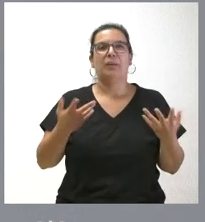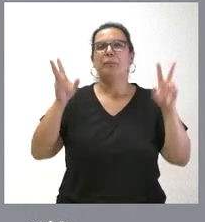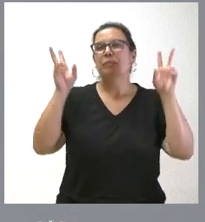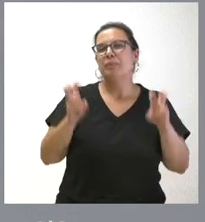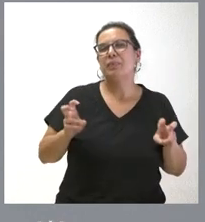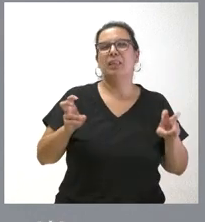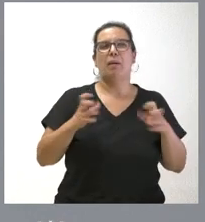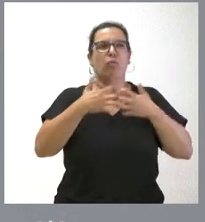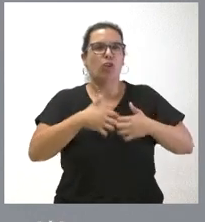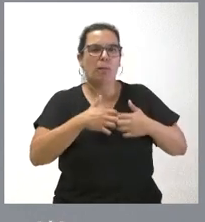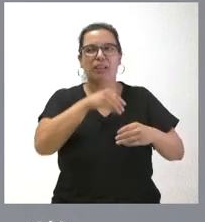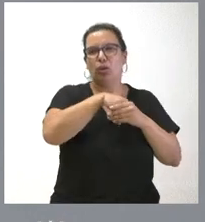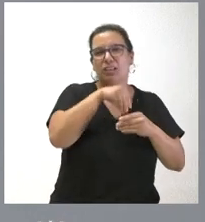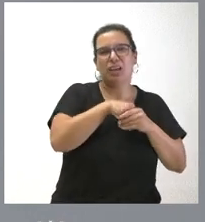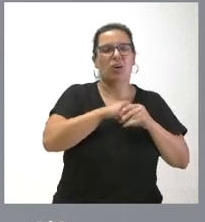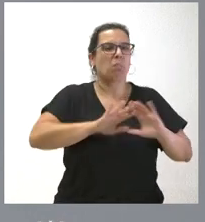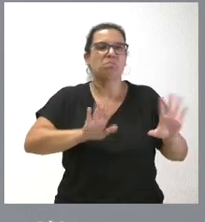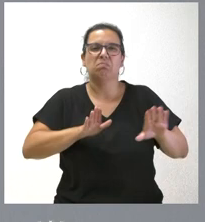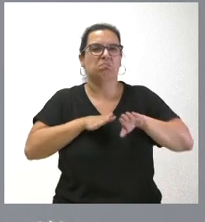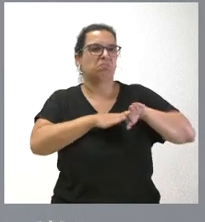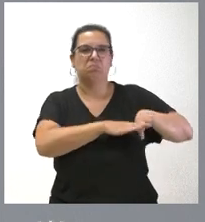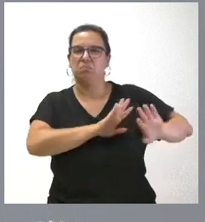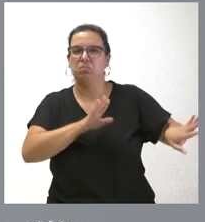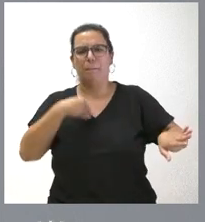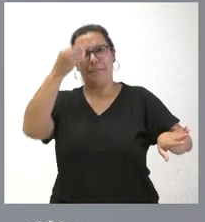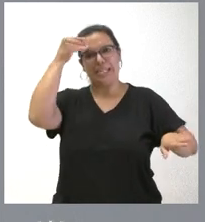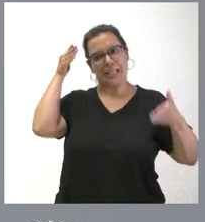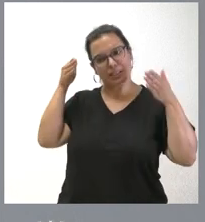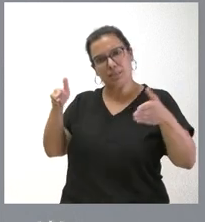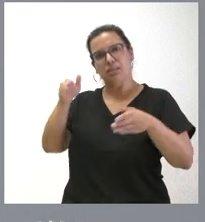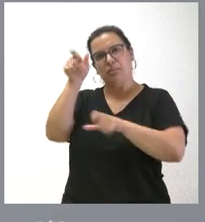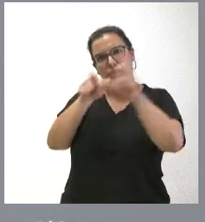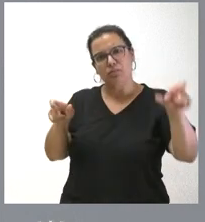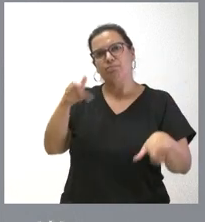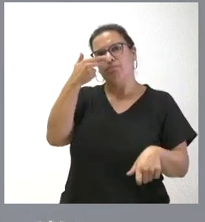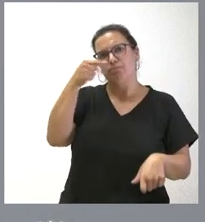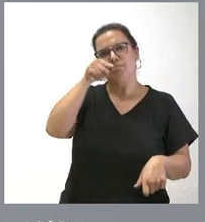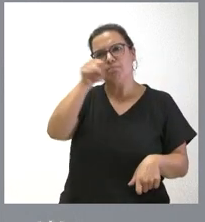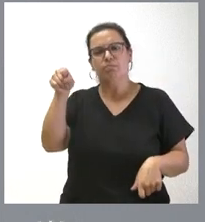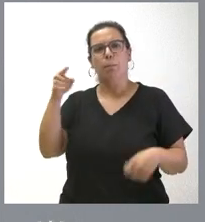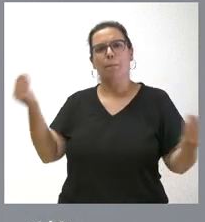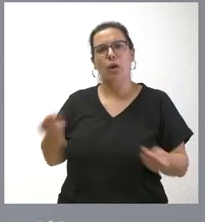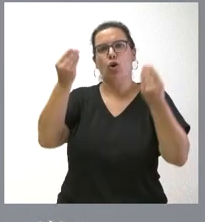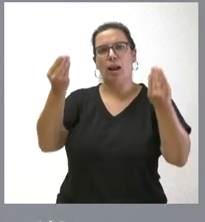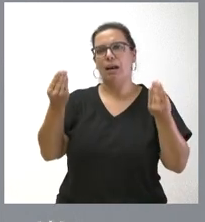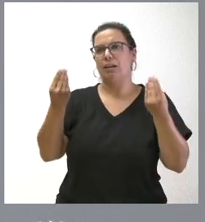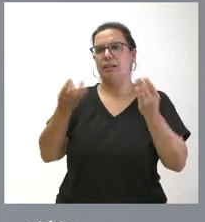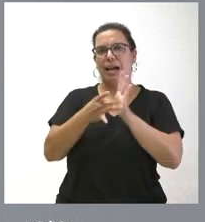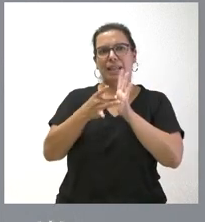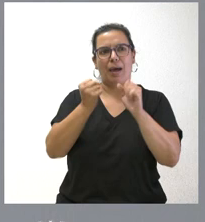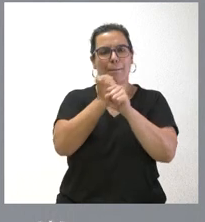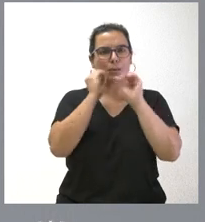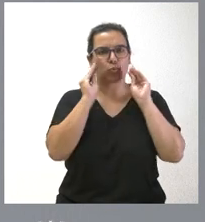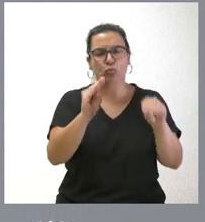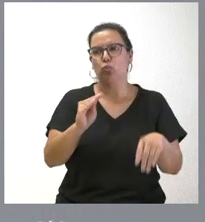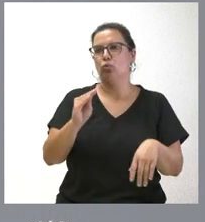aspectos más de funcionamiento interno y pensar aquello que interesa a la gente que ayuda a mejorar la calidad de su empleo a